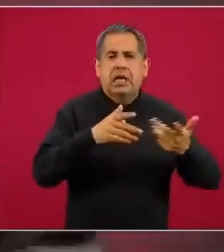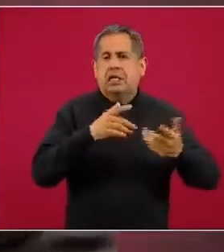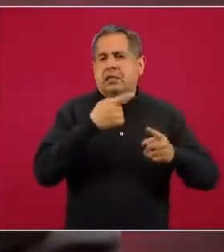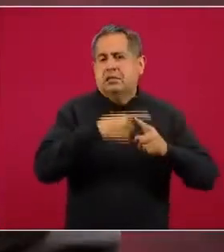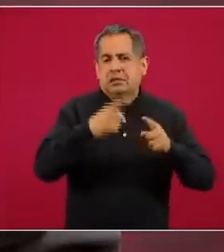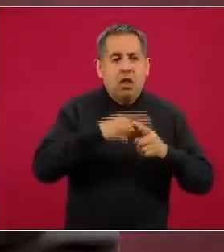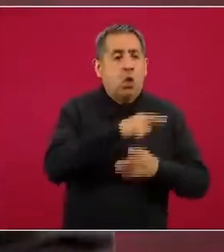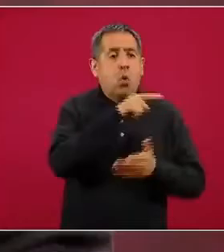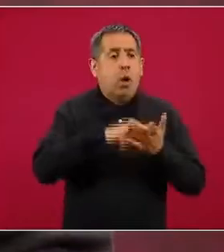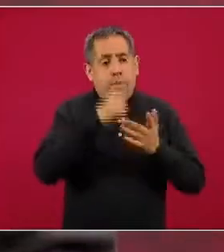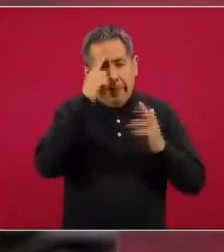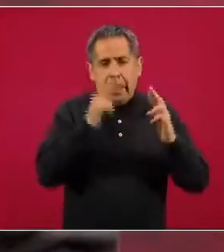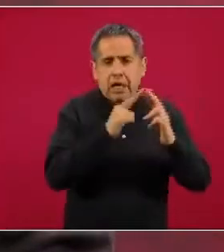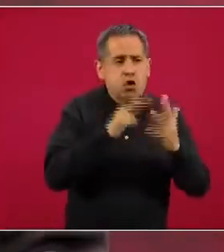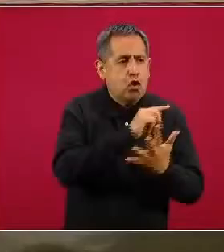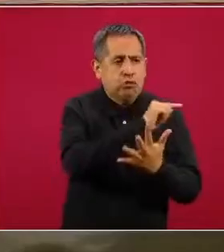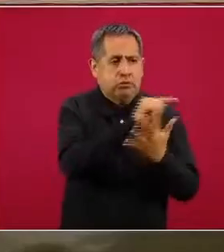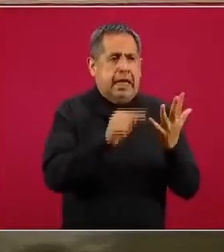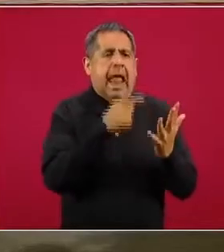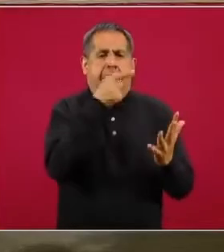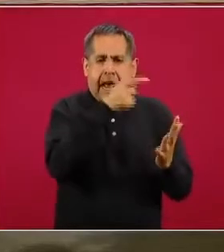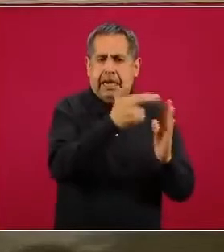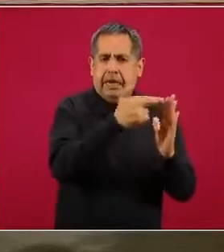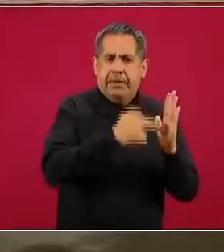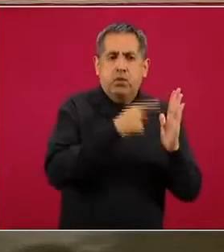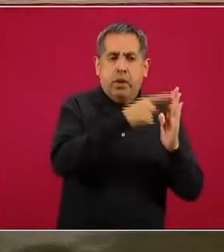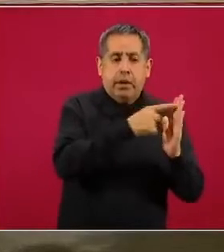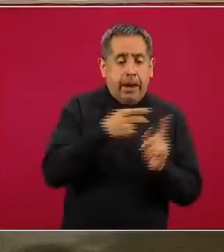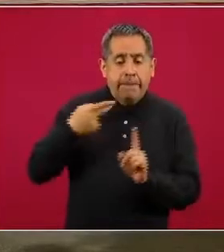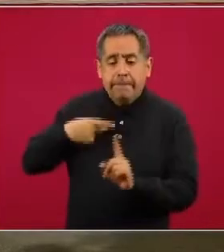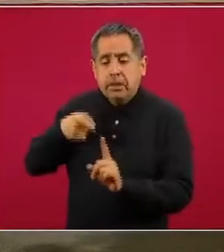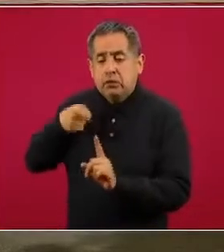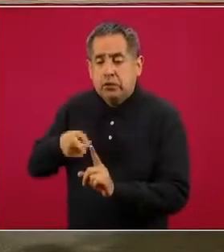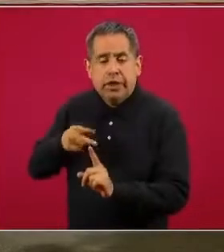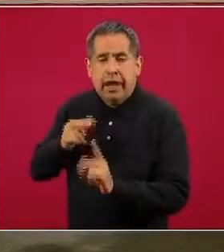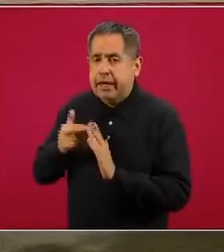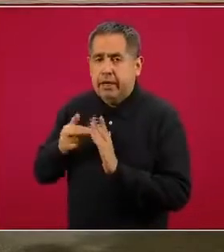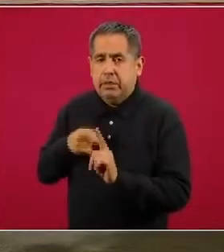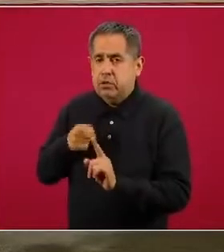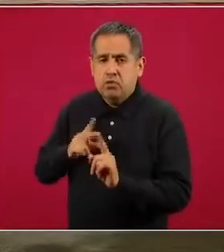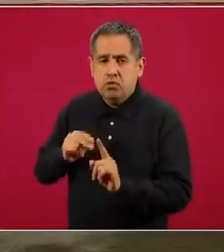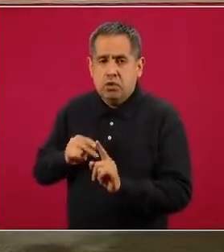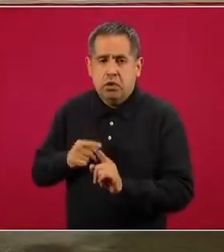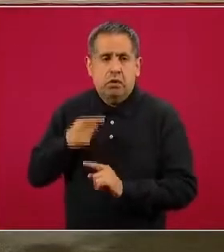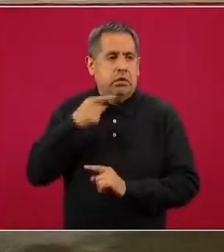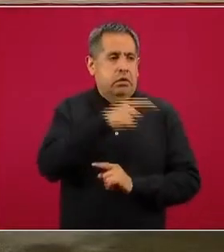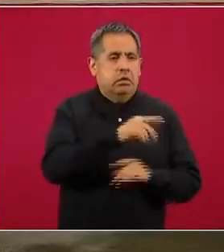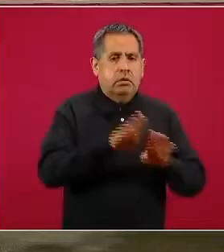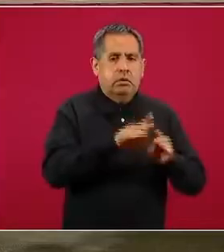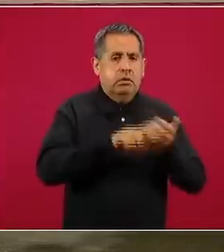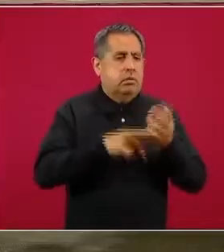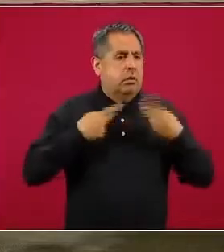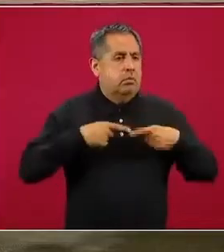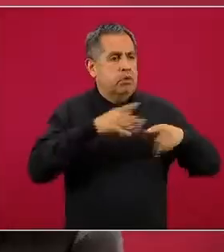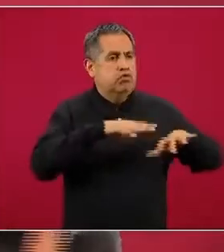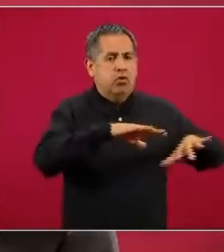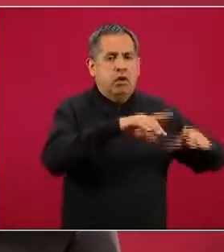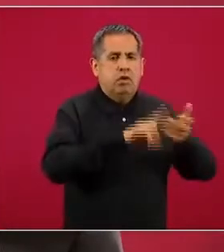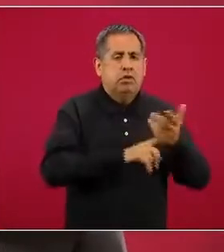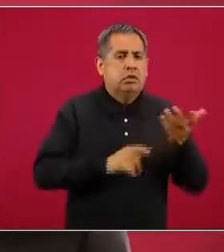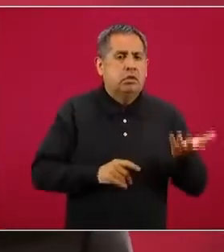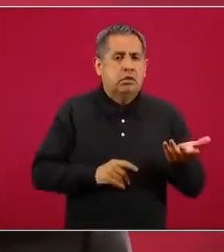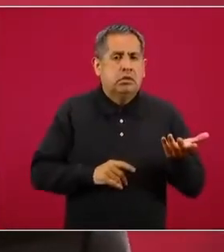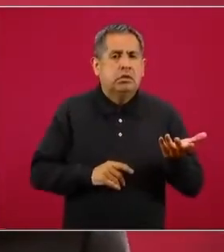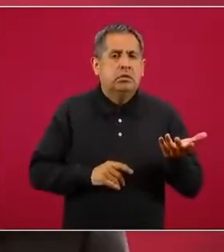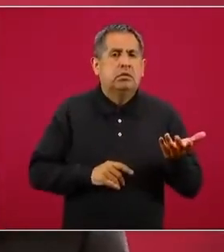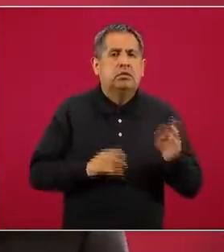sociales, religiosos, etcétera. Y hemos encontrado una enorme colaboración de parte de la sociedad, los actores privados, los